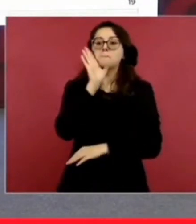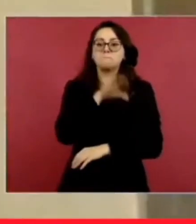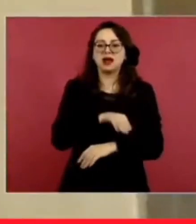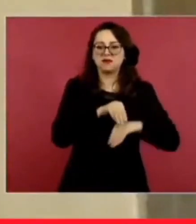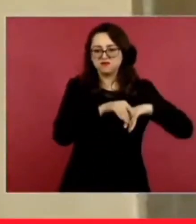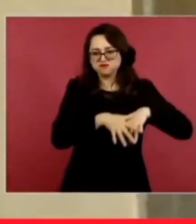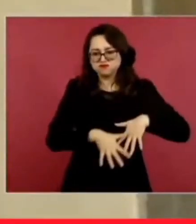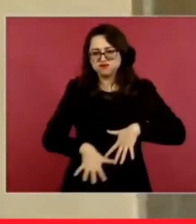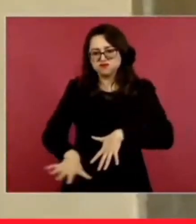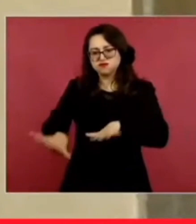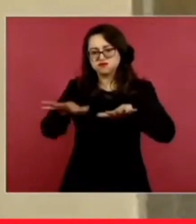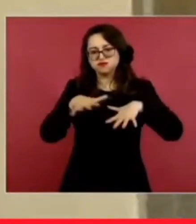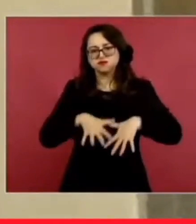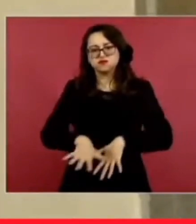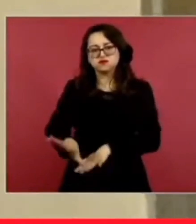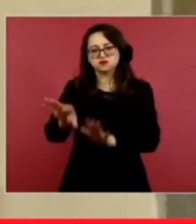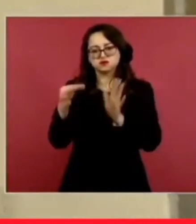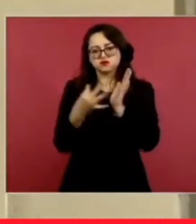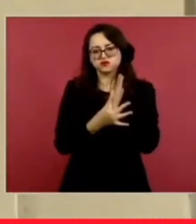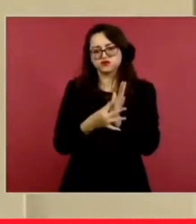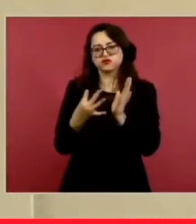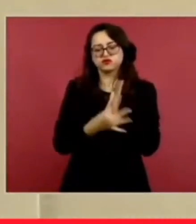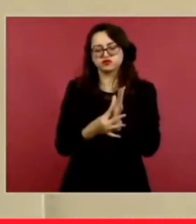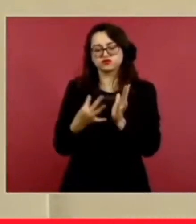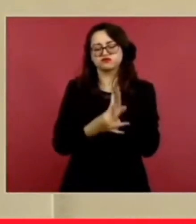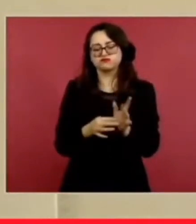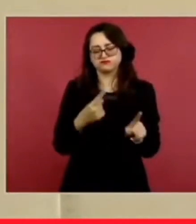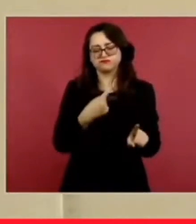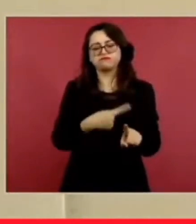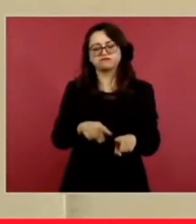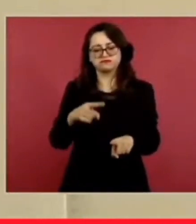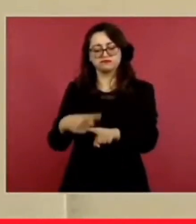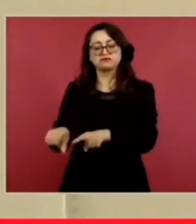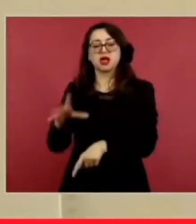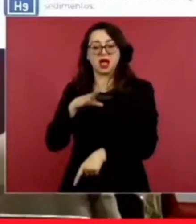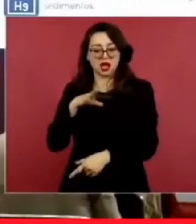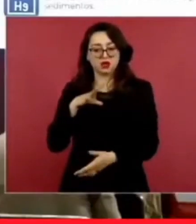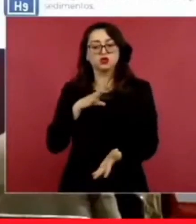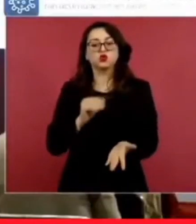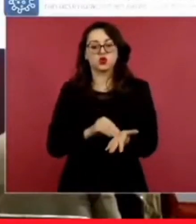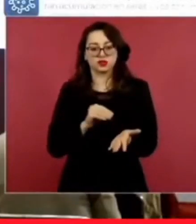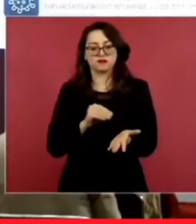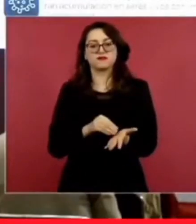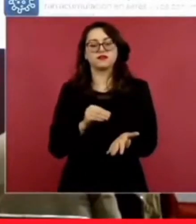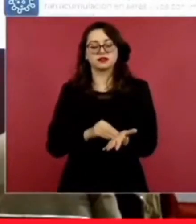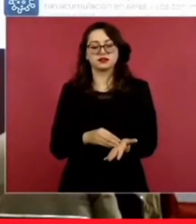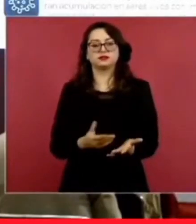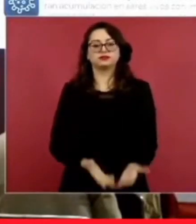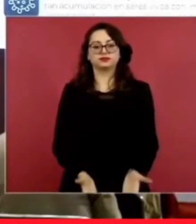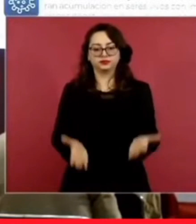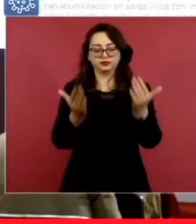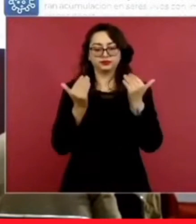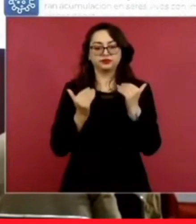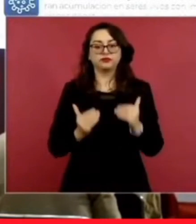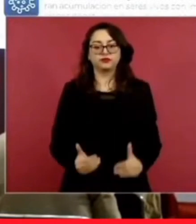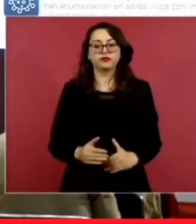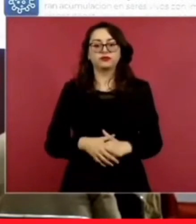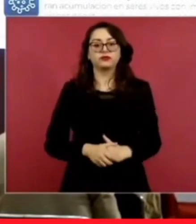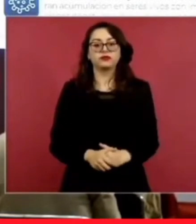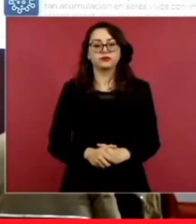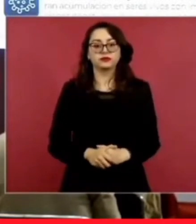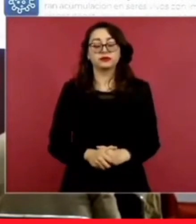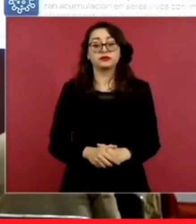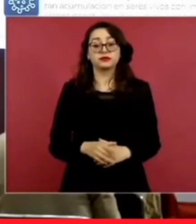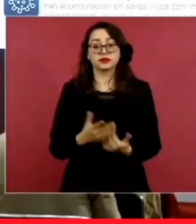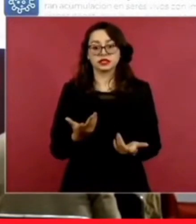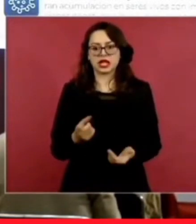geológicamente inexistente en agua y en sedimentos. La siguiente, por favor. Hay acaparamiento